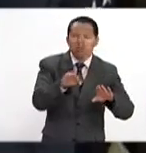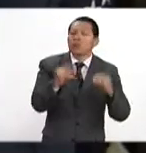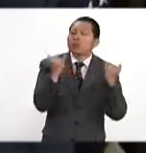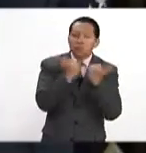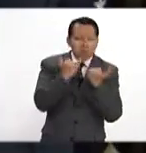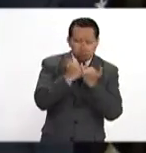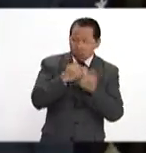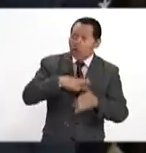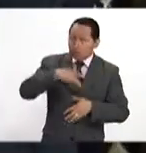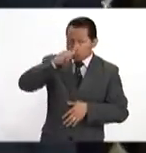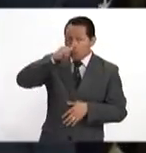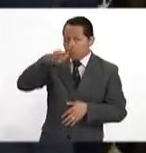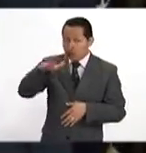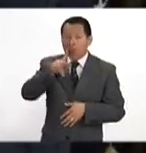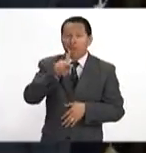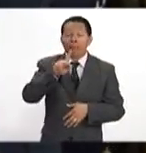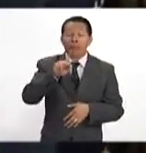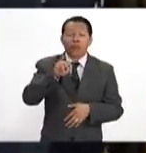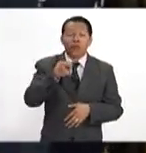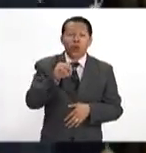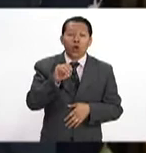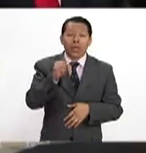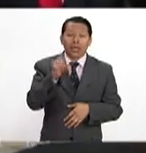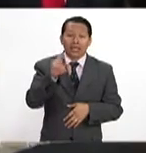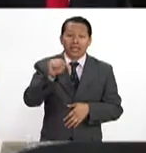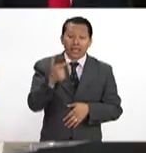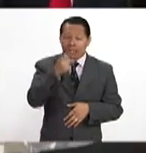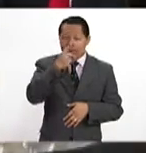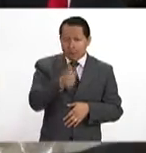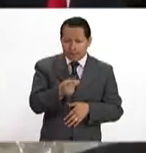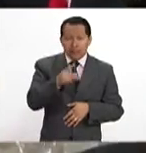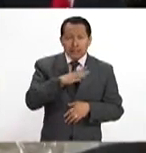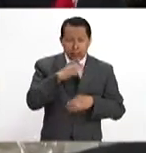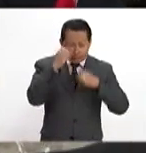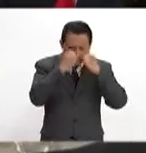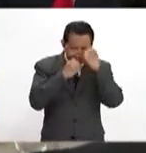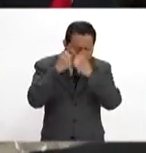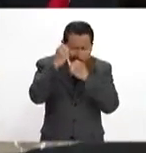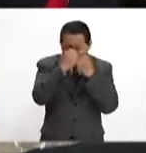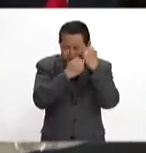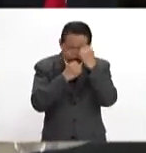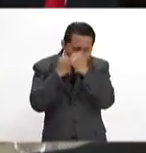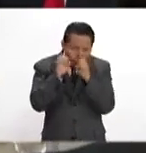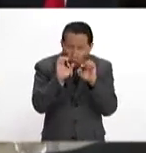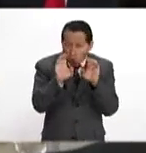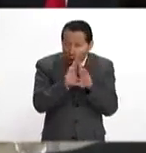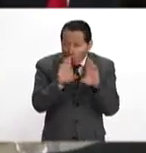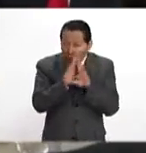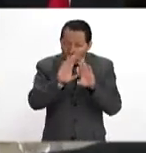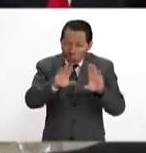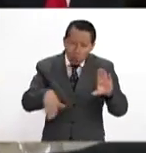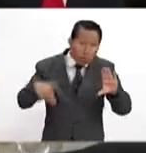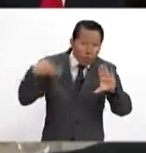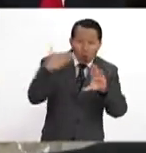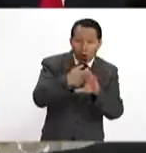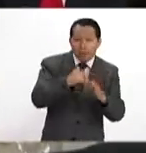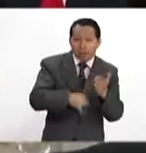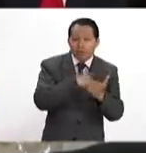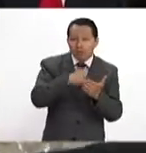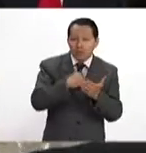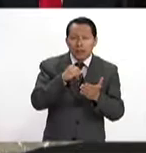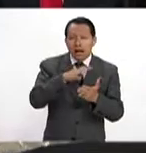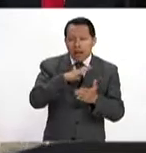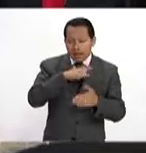y furia, Pyongyang, el régimen norcoreano, informó que ya analiza cuidadosamente un ataque en contra de la isla Guam, que está